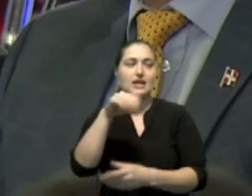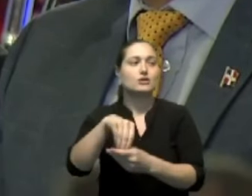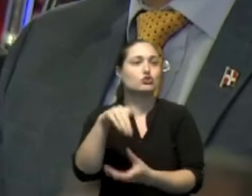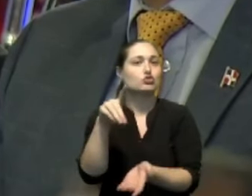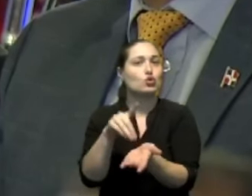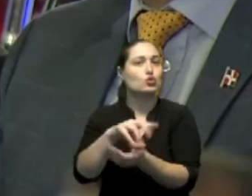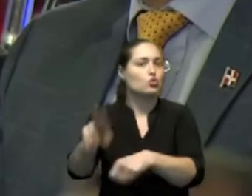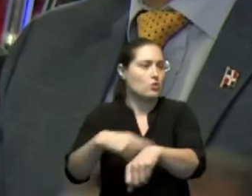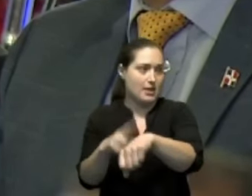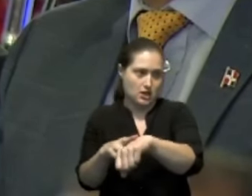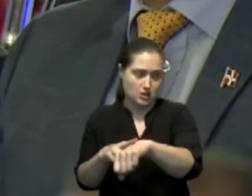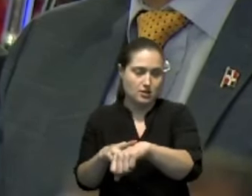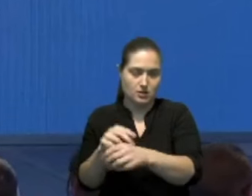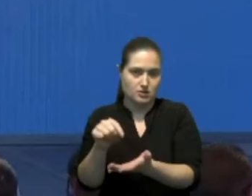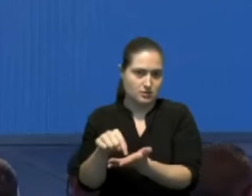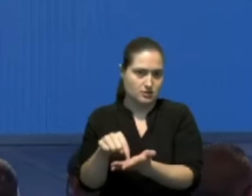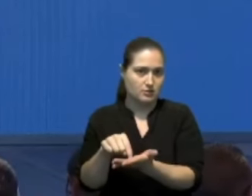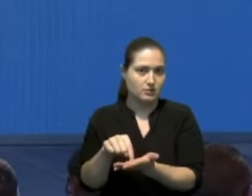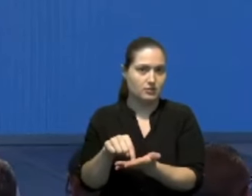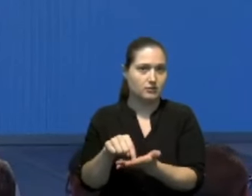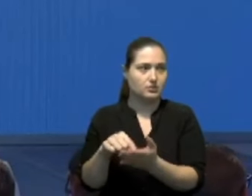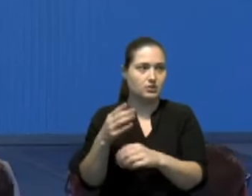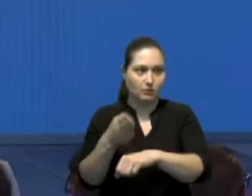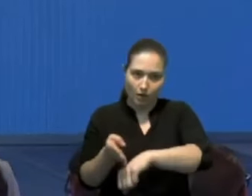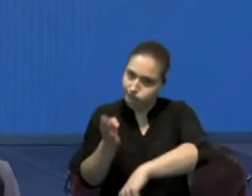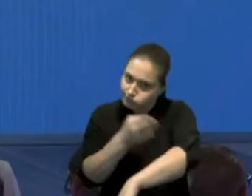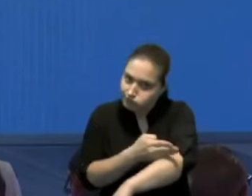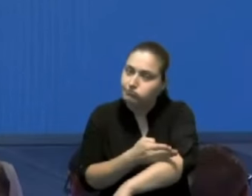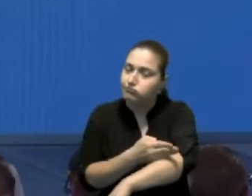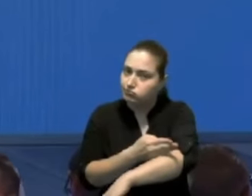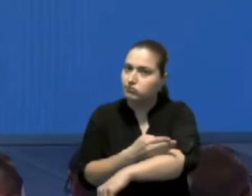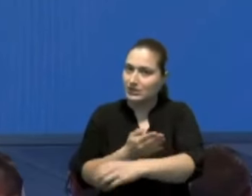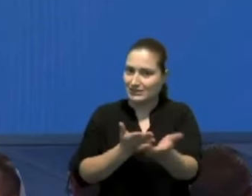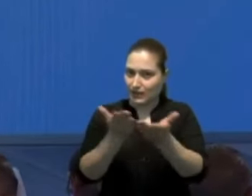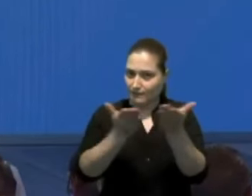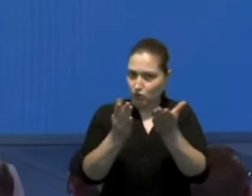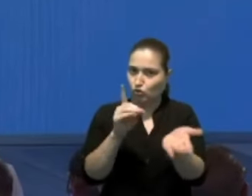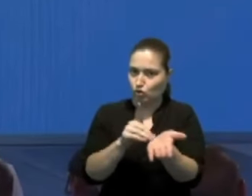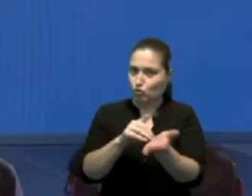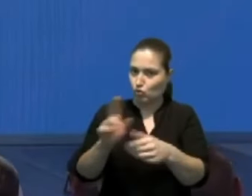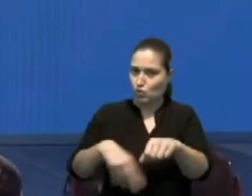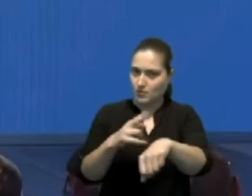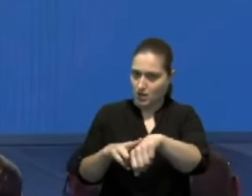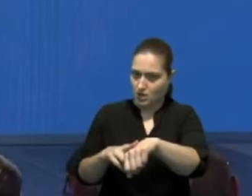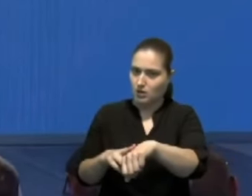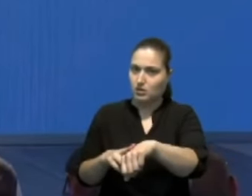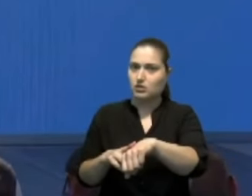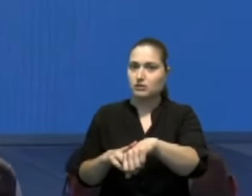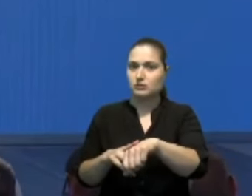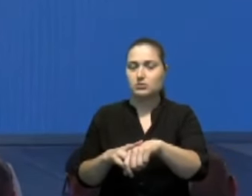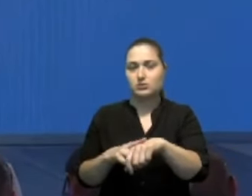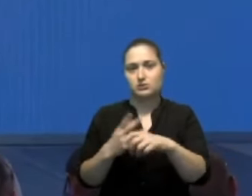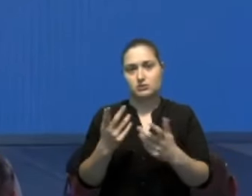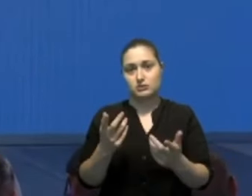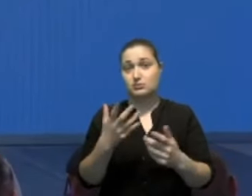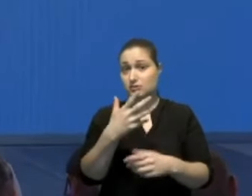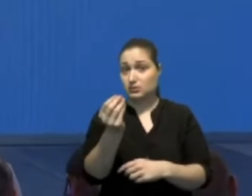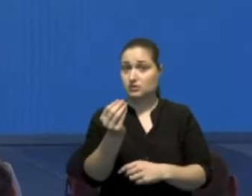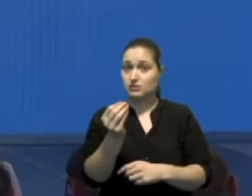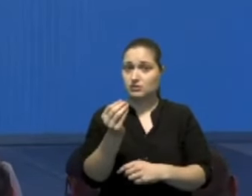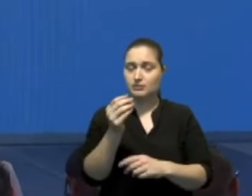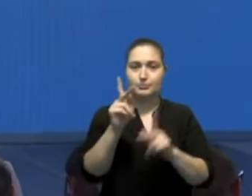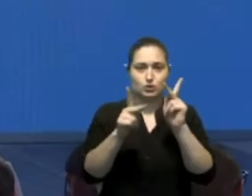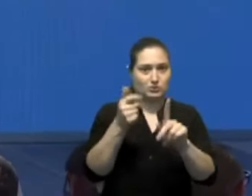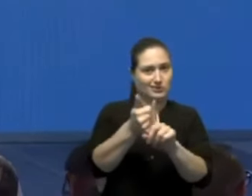tiene también además de mejorar las condiciones eh Y disminuir los gastos de los gastos de